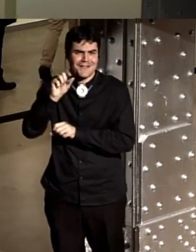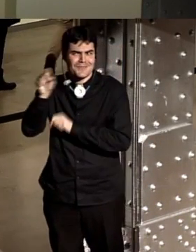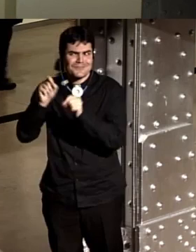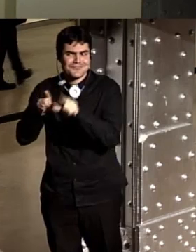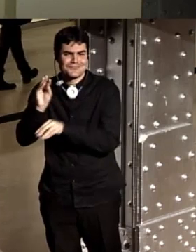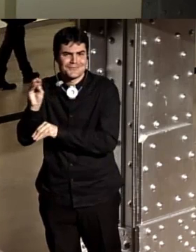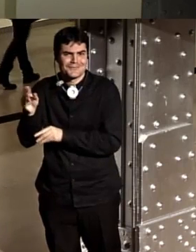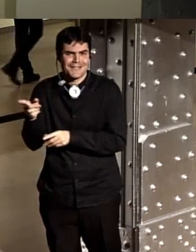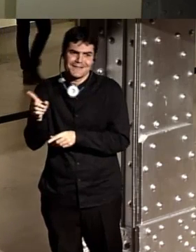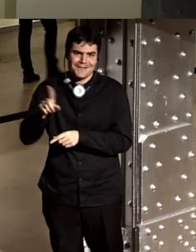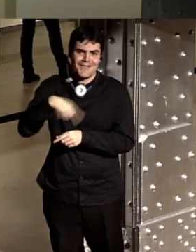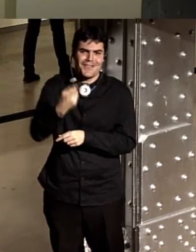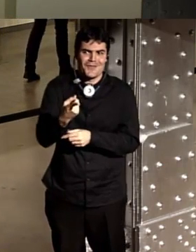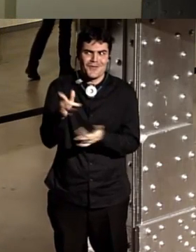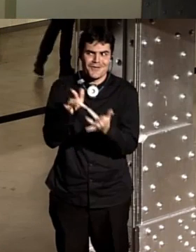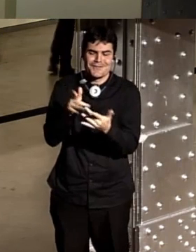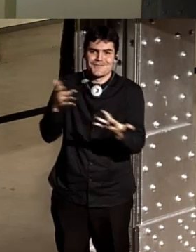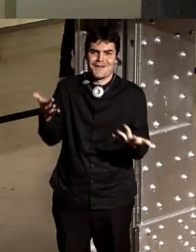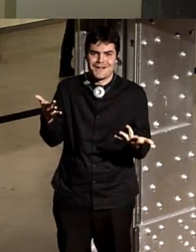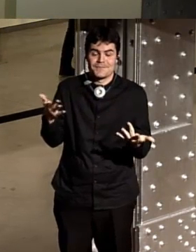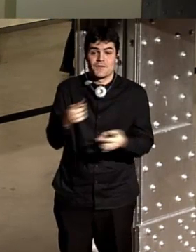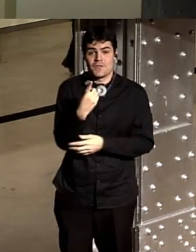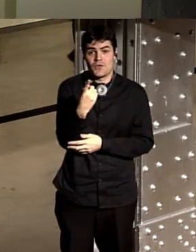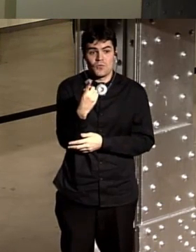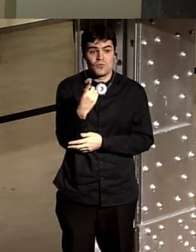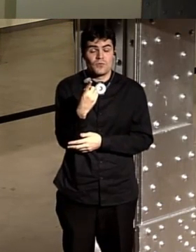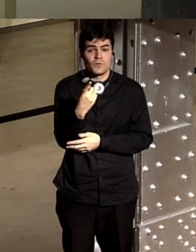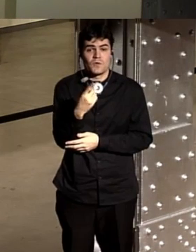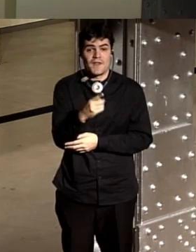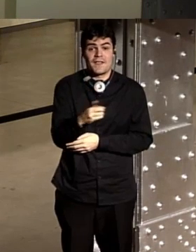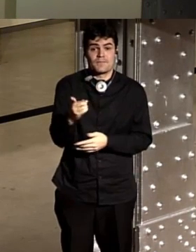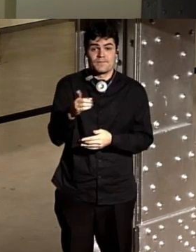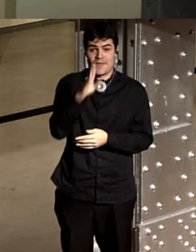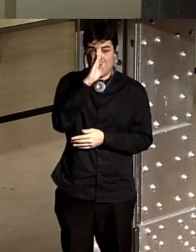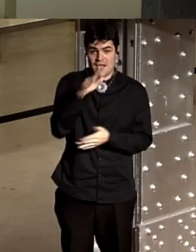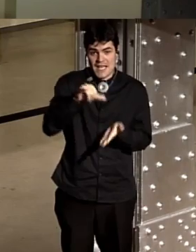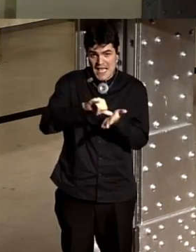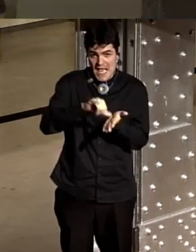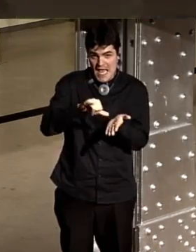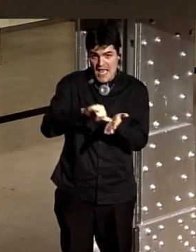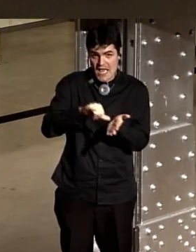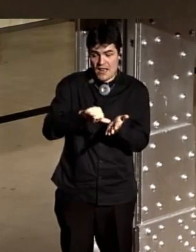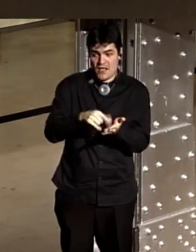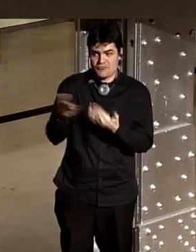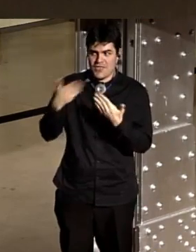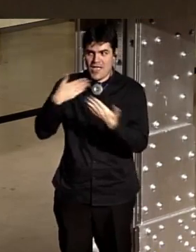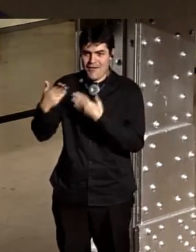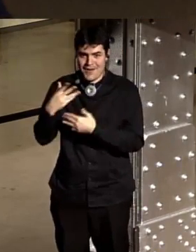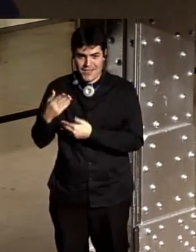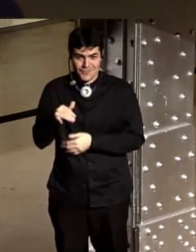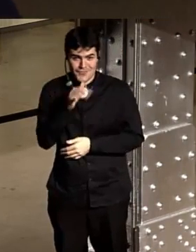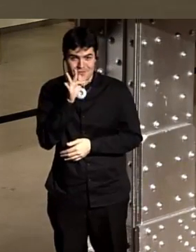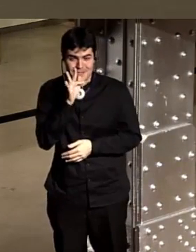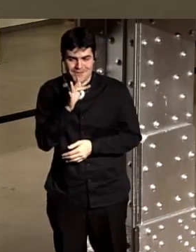Porque habido después? hay uno que con el que estuviste secuestrada en Irak, ¿te habla todavía? Matthew.